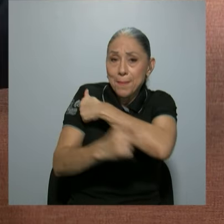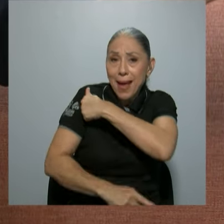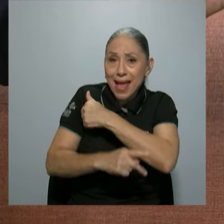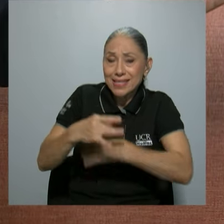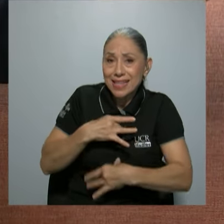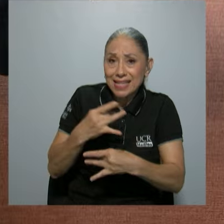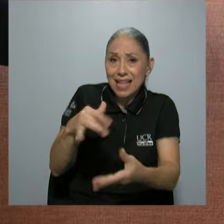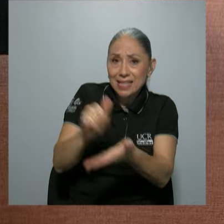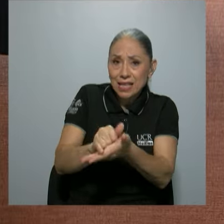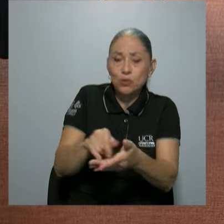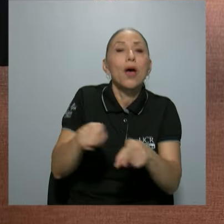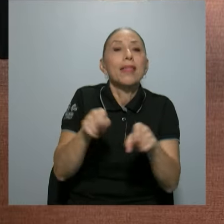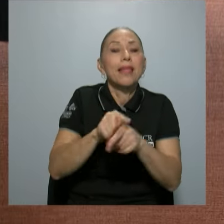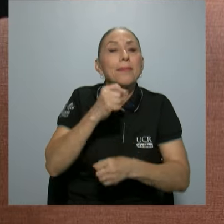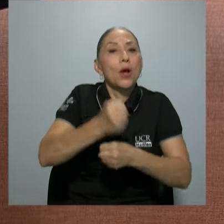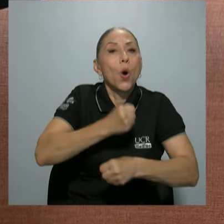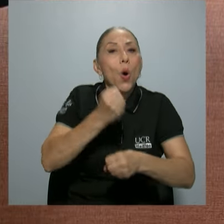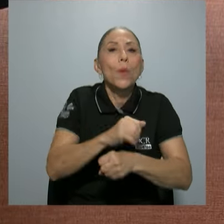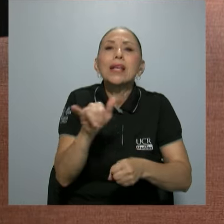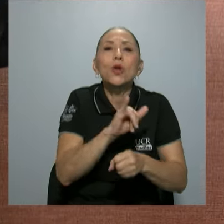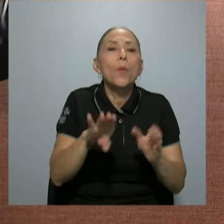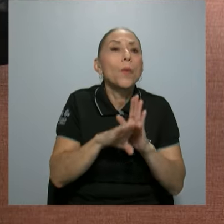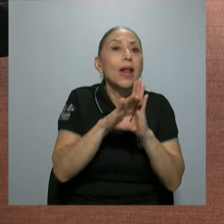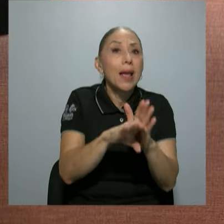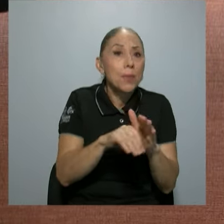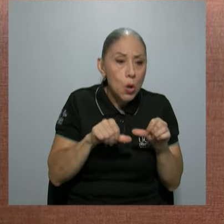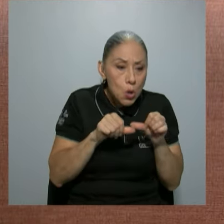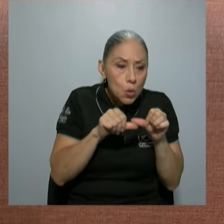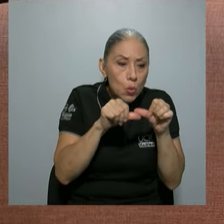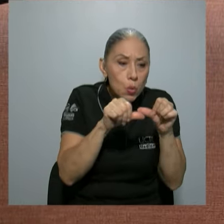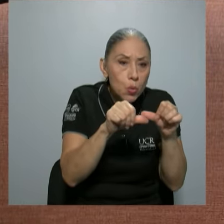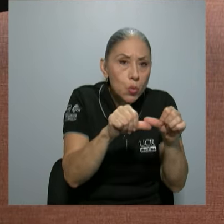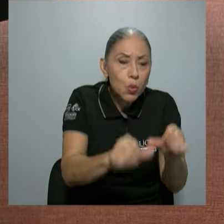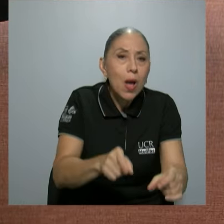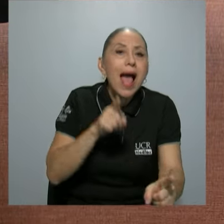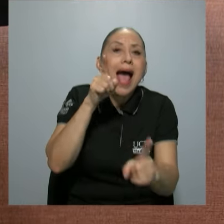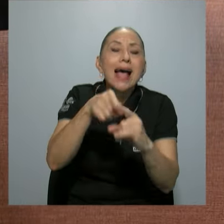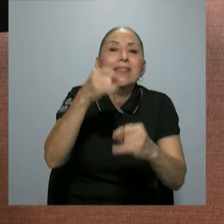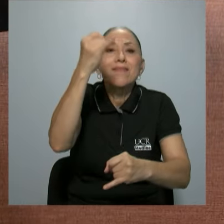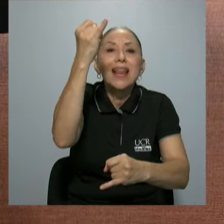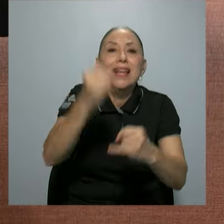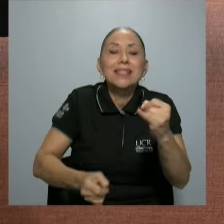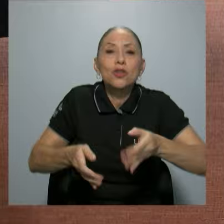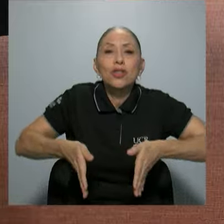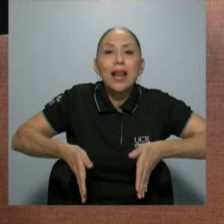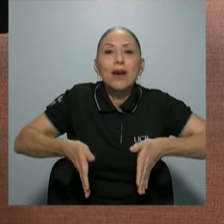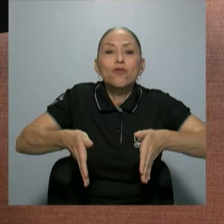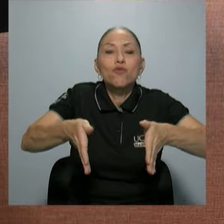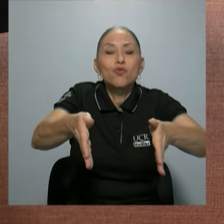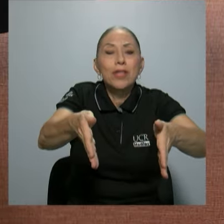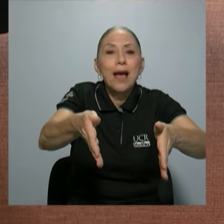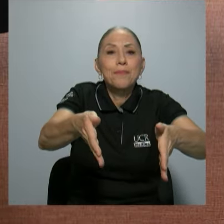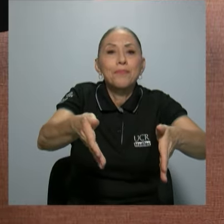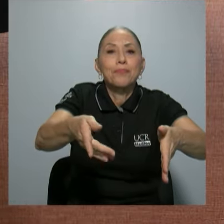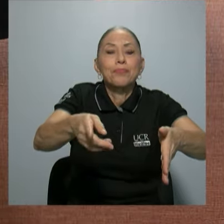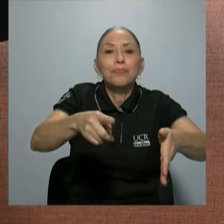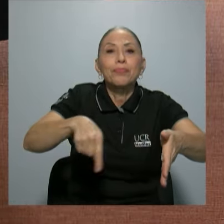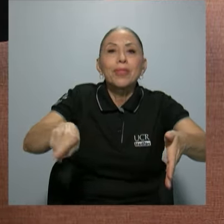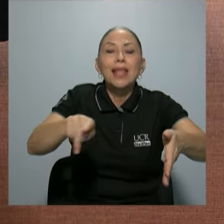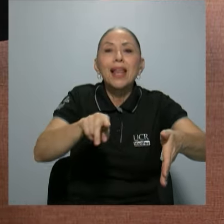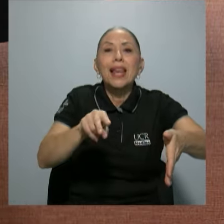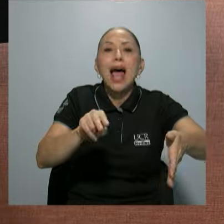como la ampliación y la finalización de la ruta, que voy con eso, de ampliación de tablillas, ampliando la